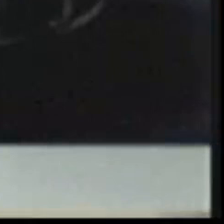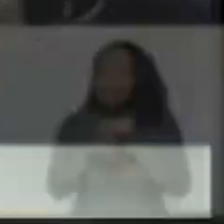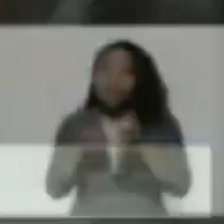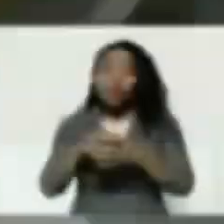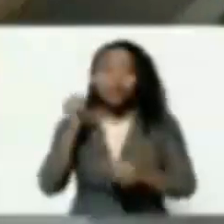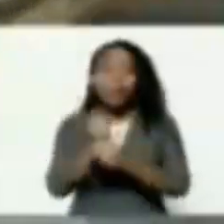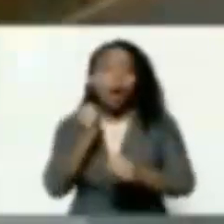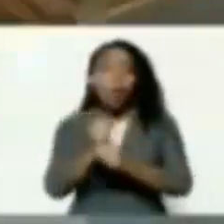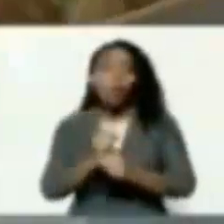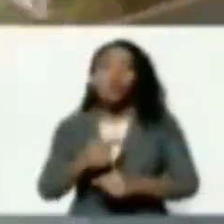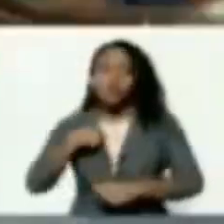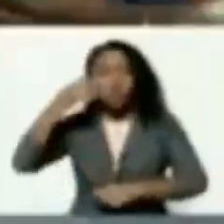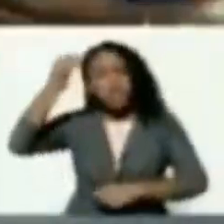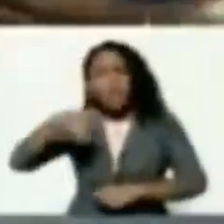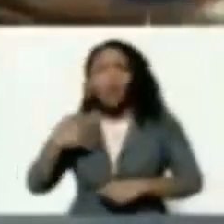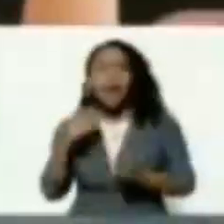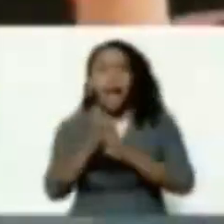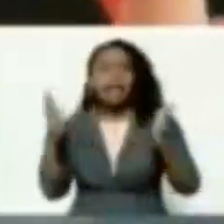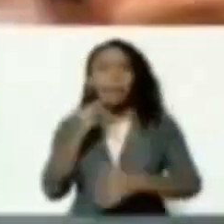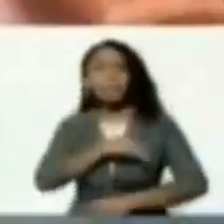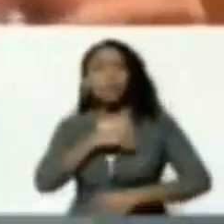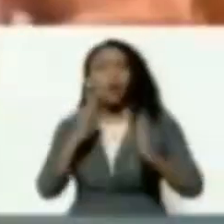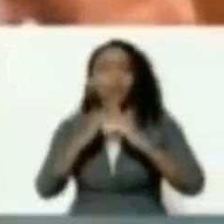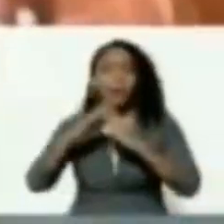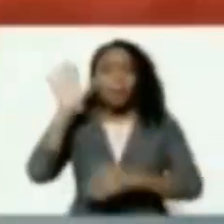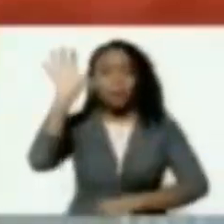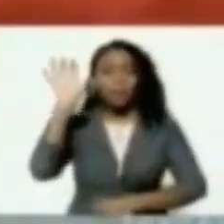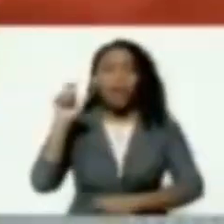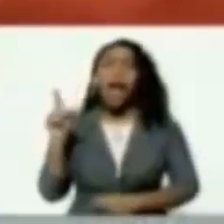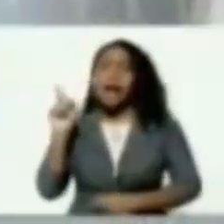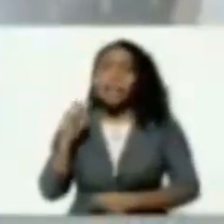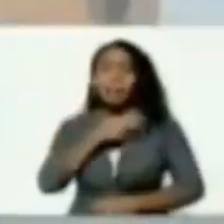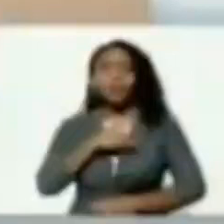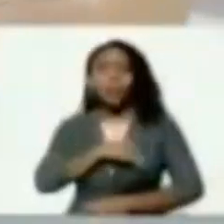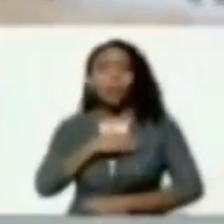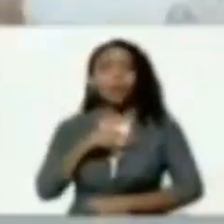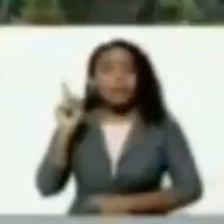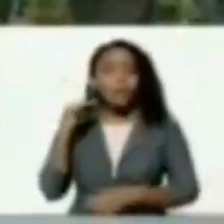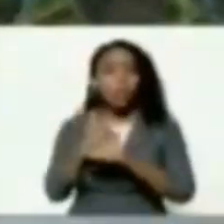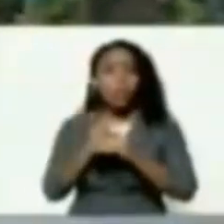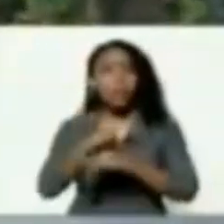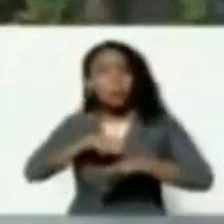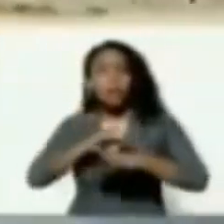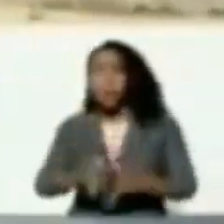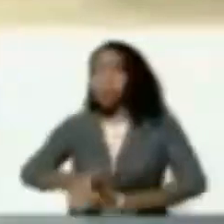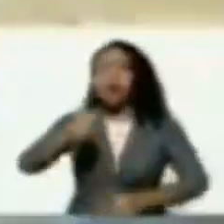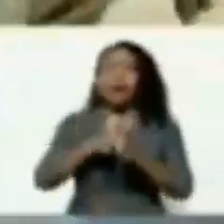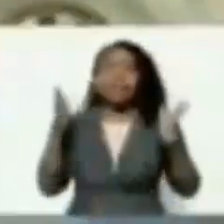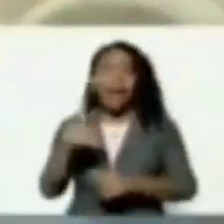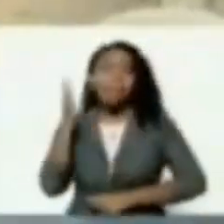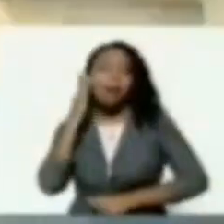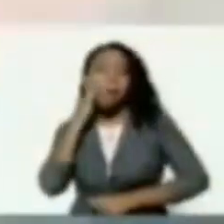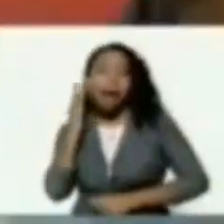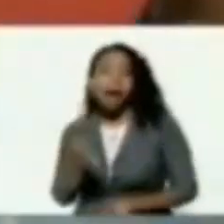Patria. Yo creo que la gran misión Hogares de la Patria es la misión de las misiones. Es la mamá de